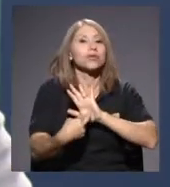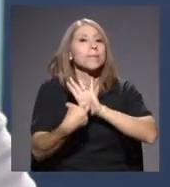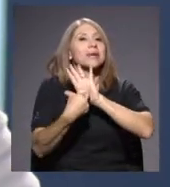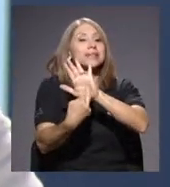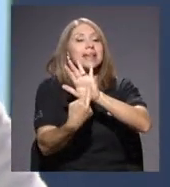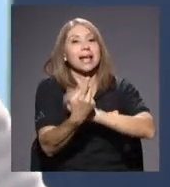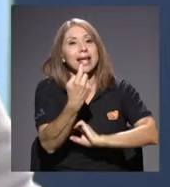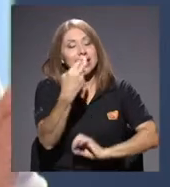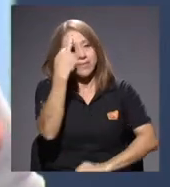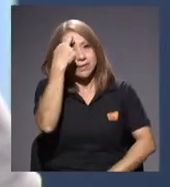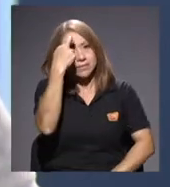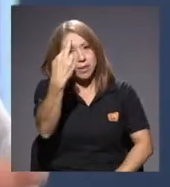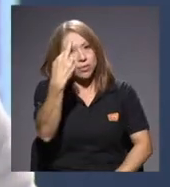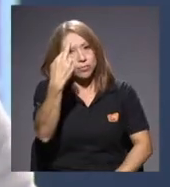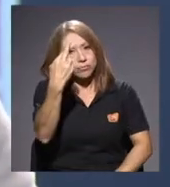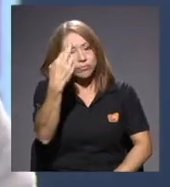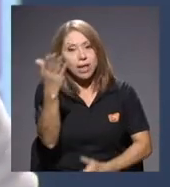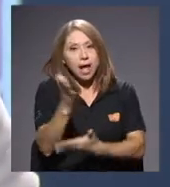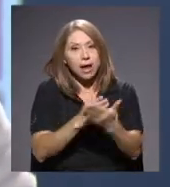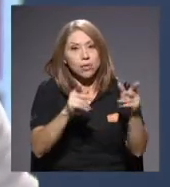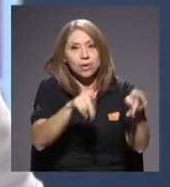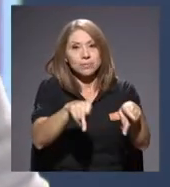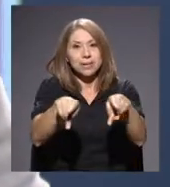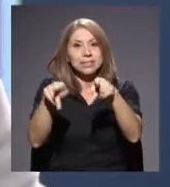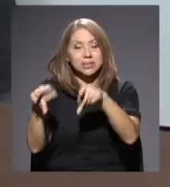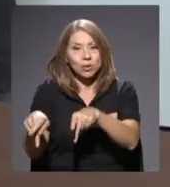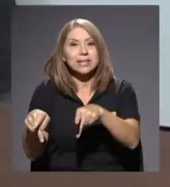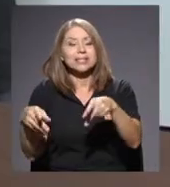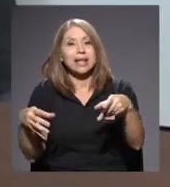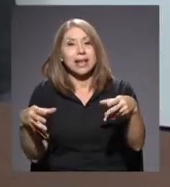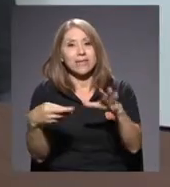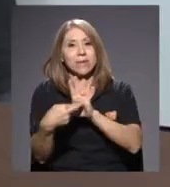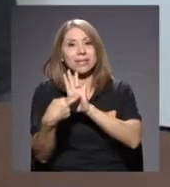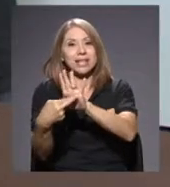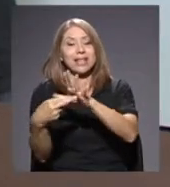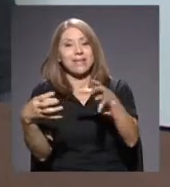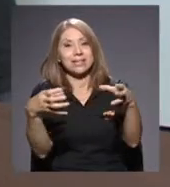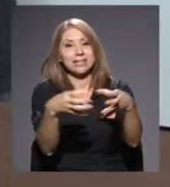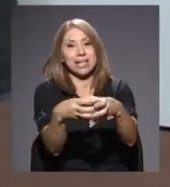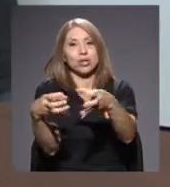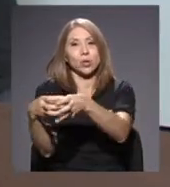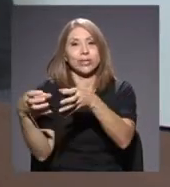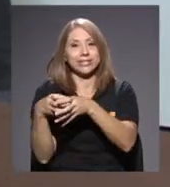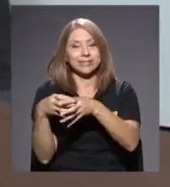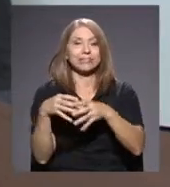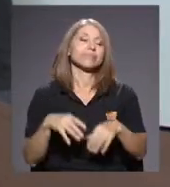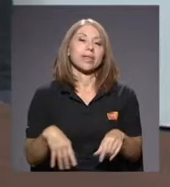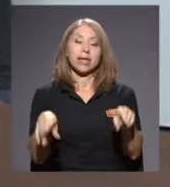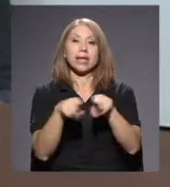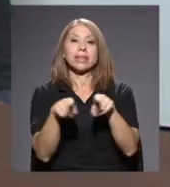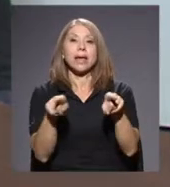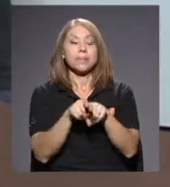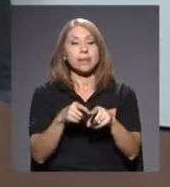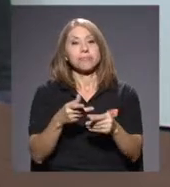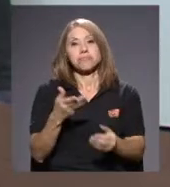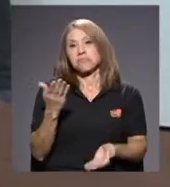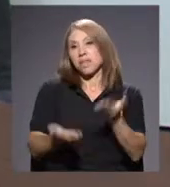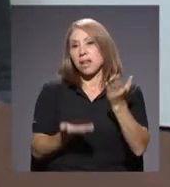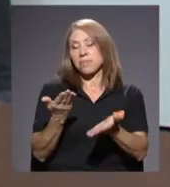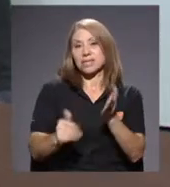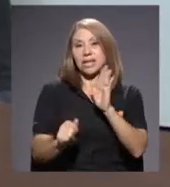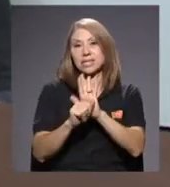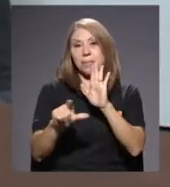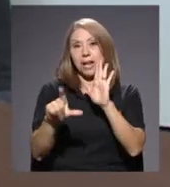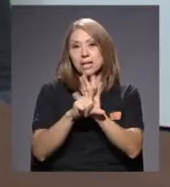parte de algunas personas que representaban sectores. Y la otra cosa que creo que es muy importante y que tal vez en Asamblea Legislativa está muy a